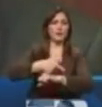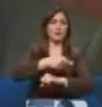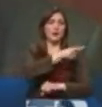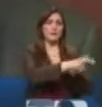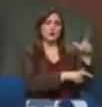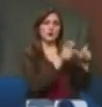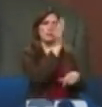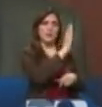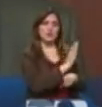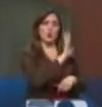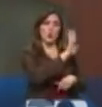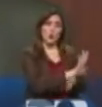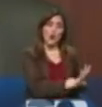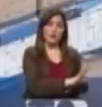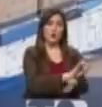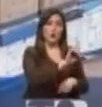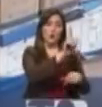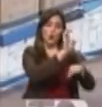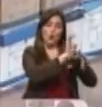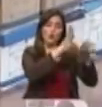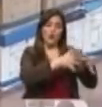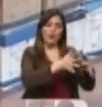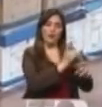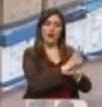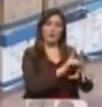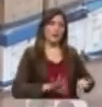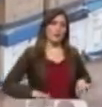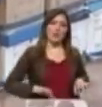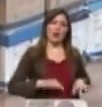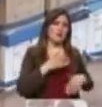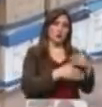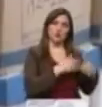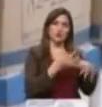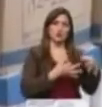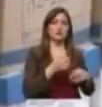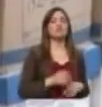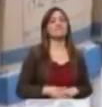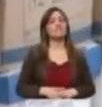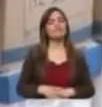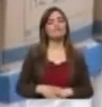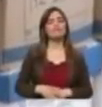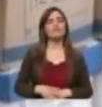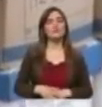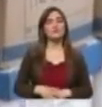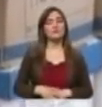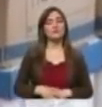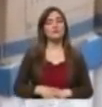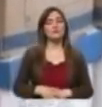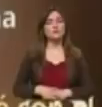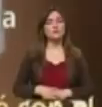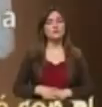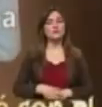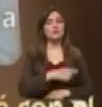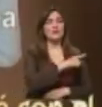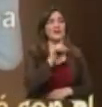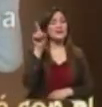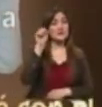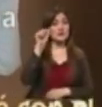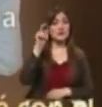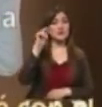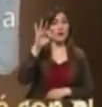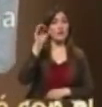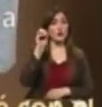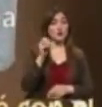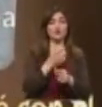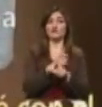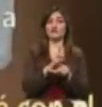abstentivo a favor de 5 procesados. Entre estos 5 están 4 ciudadanos brasileños y un ecuatoriano, entre ellos el delator de la empresa Odebrecht,